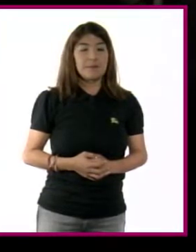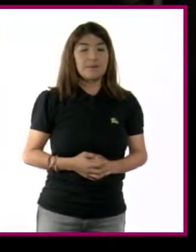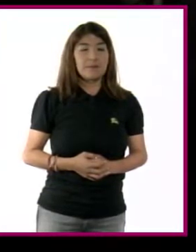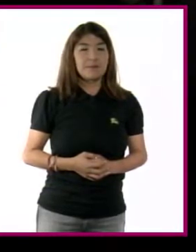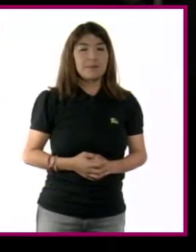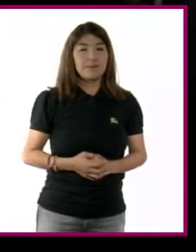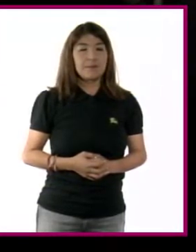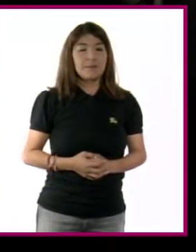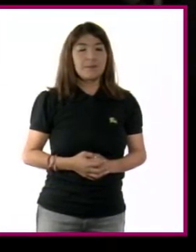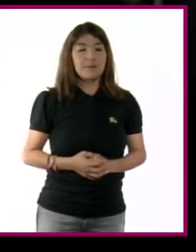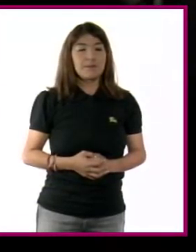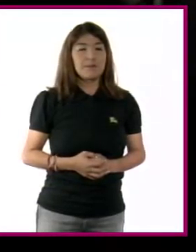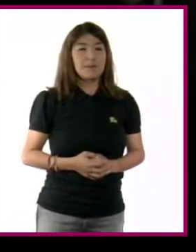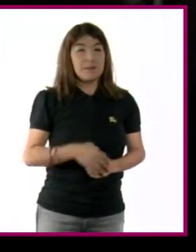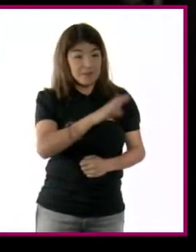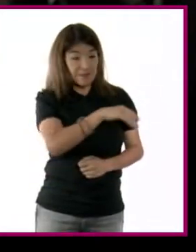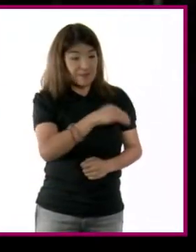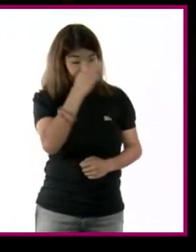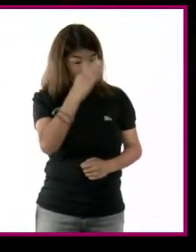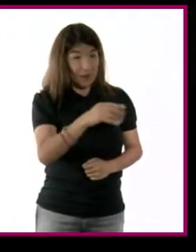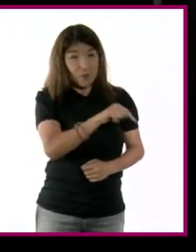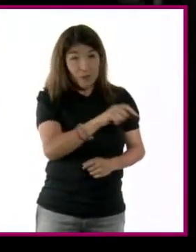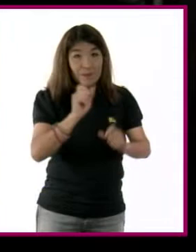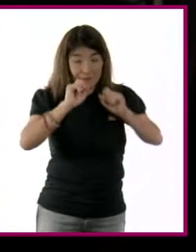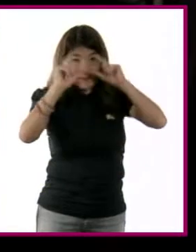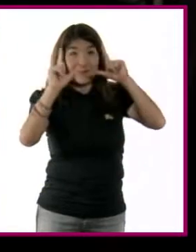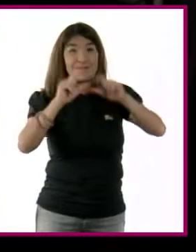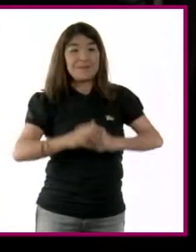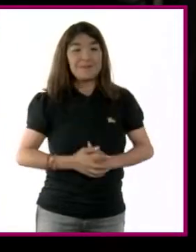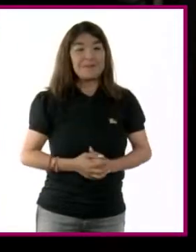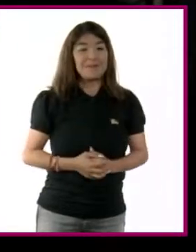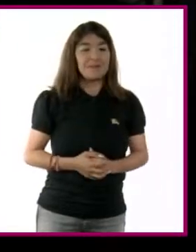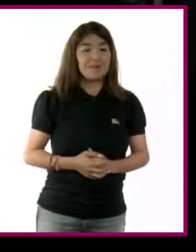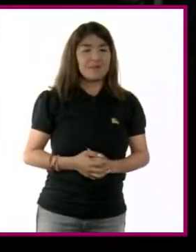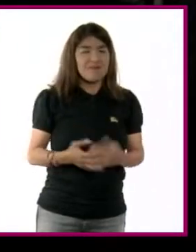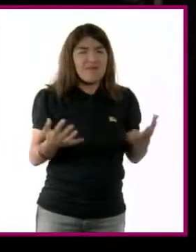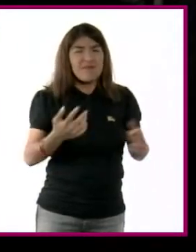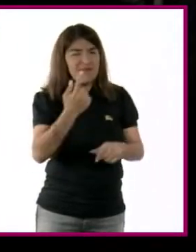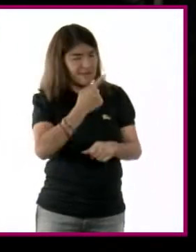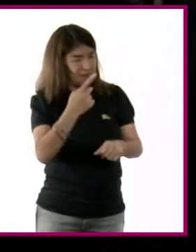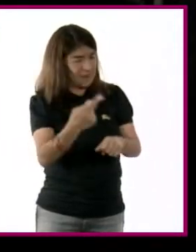Oiga, alumno Tejeda, despierte. ¿Qué pasa?